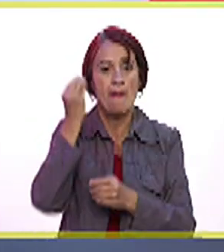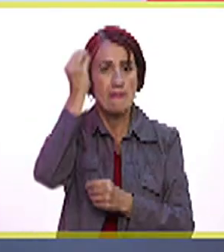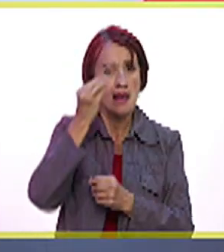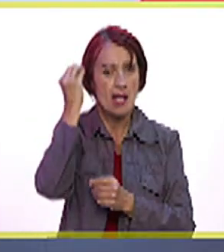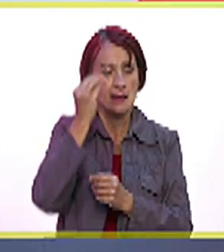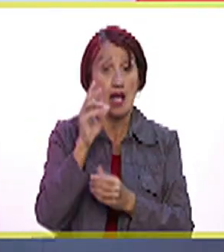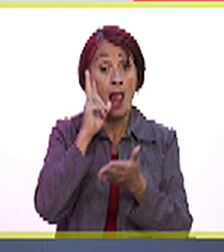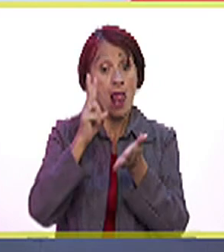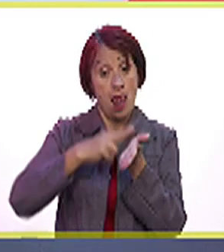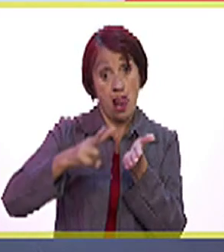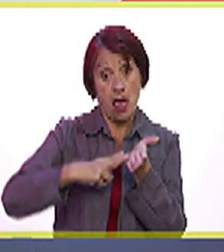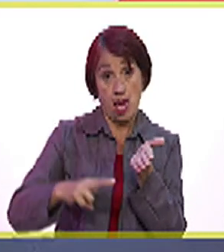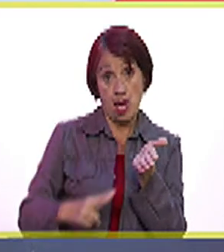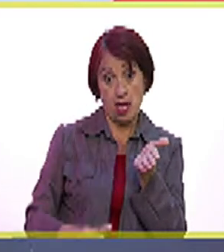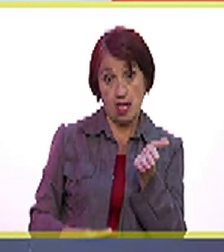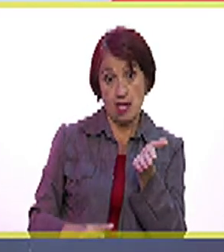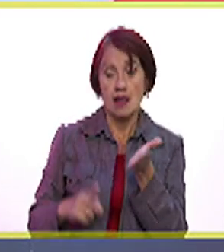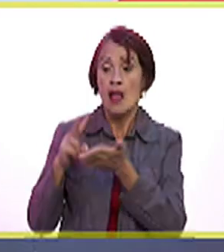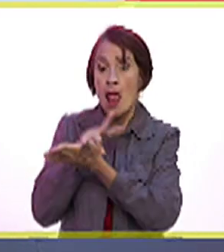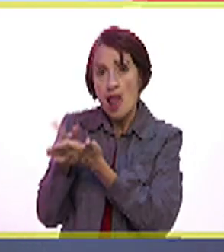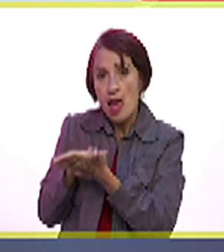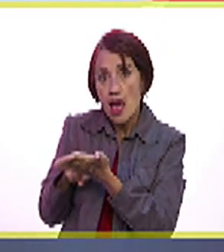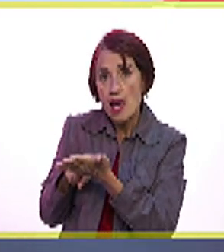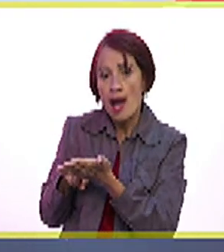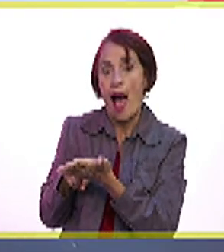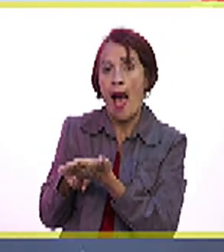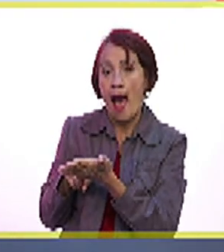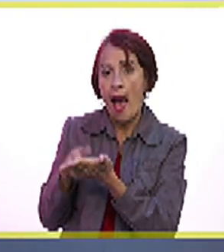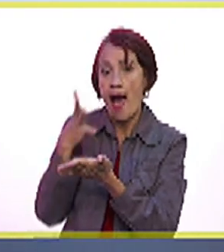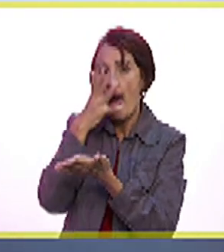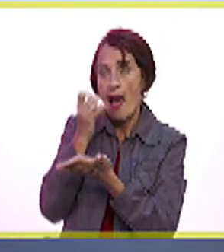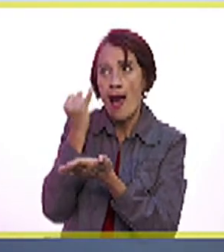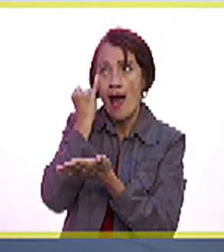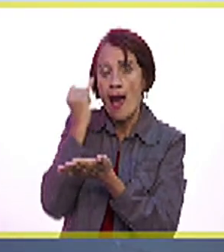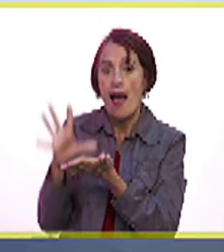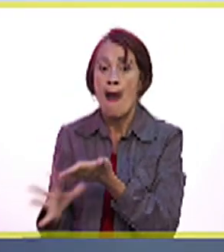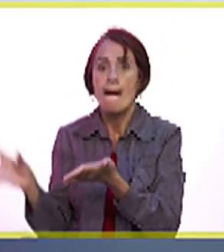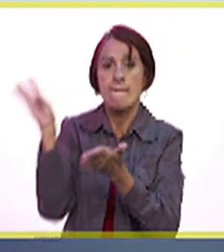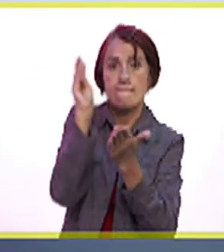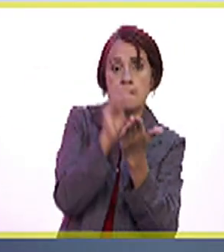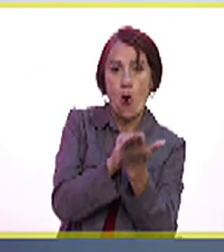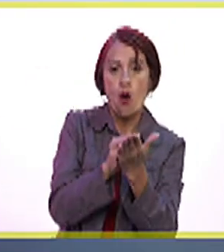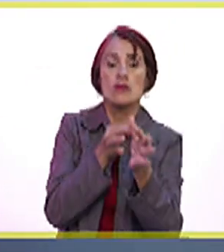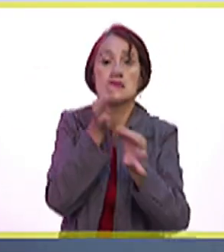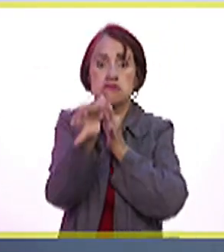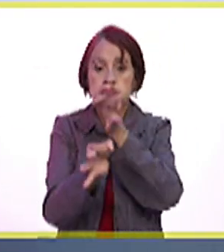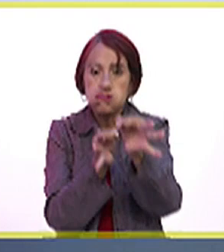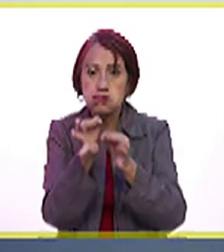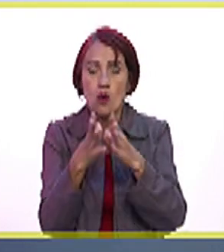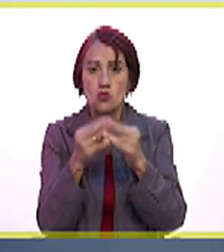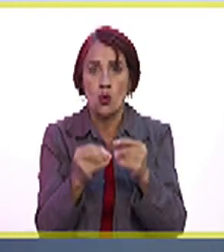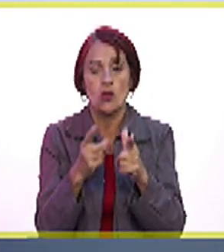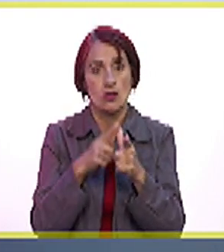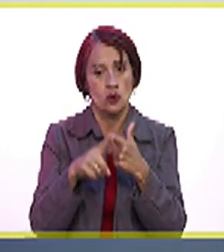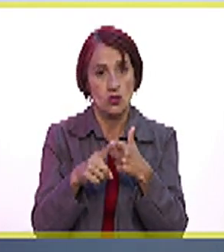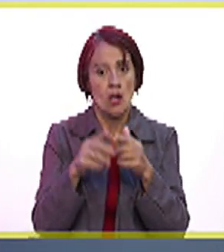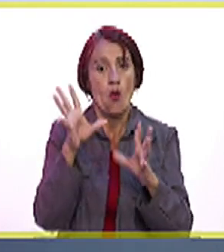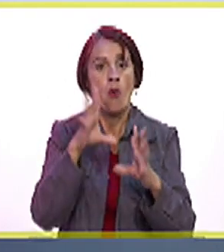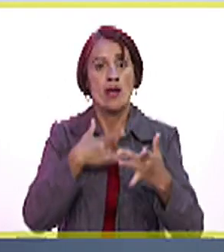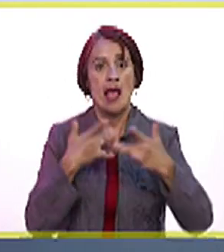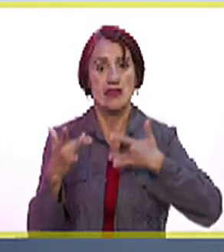Usted lee el texto y luego allí va a plasmar sus ideas, sus puntos de vista, sus comentarios como tal. Por lo tanto, es una